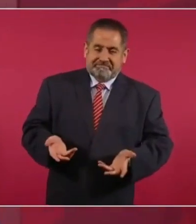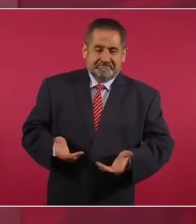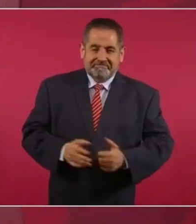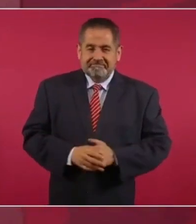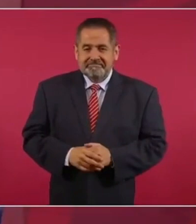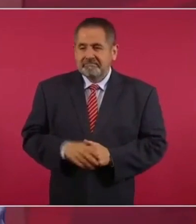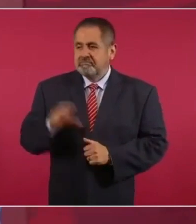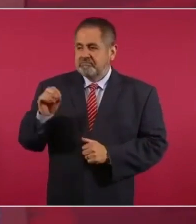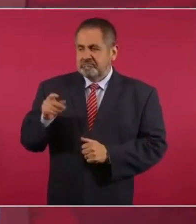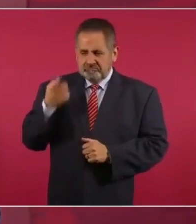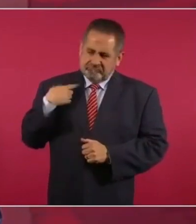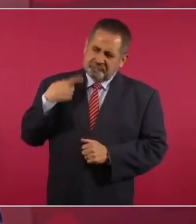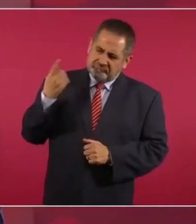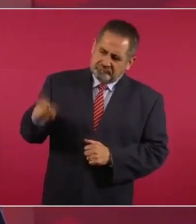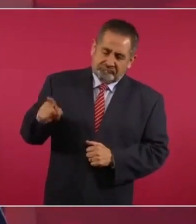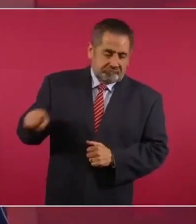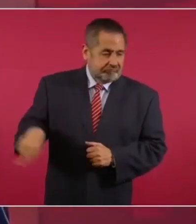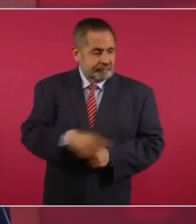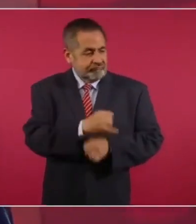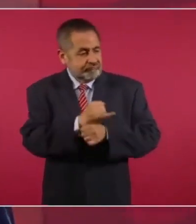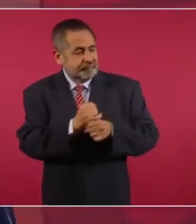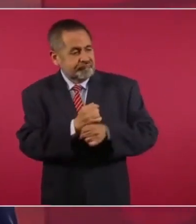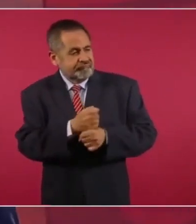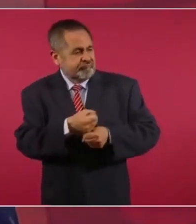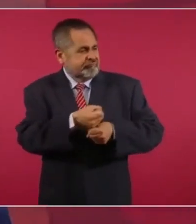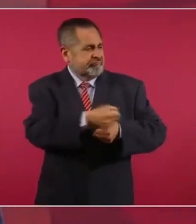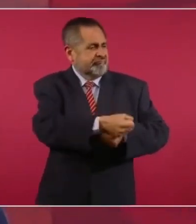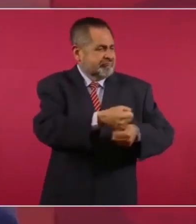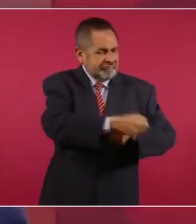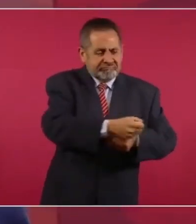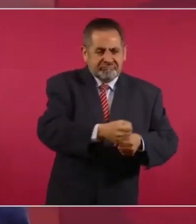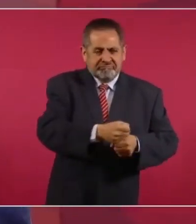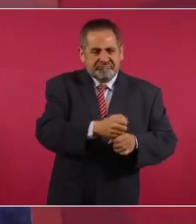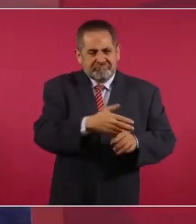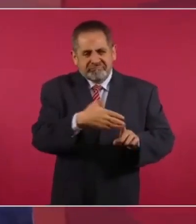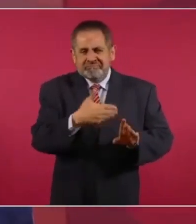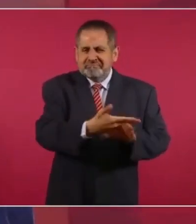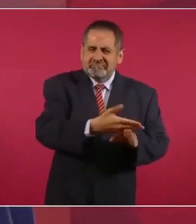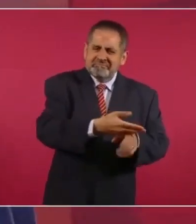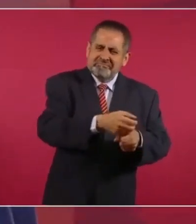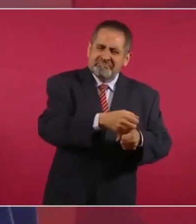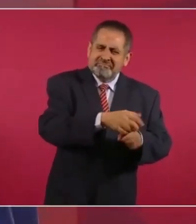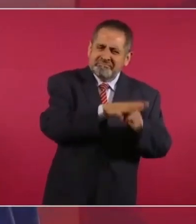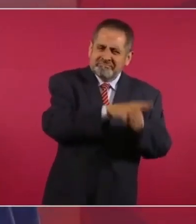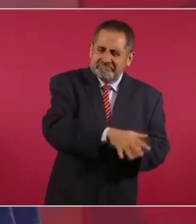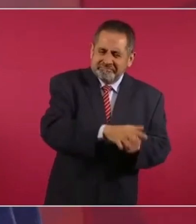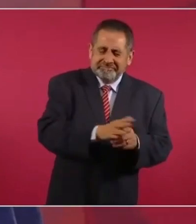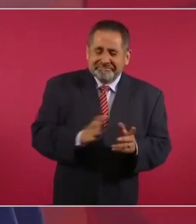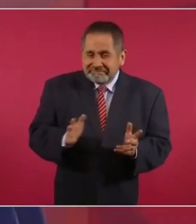o reprimir o torturar.